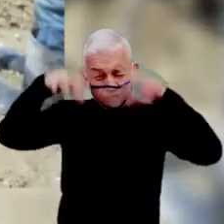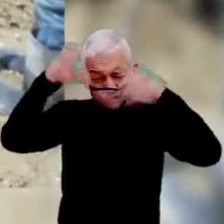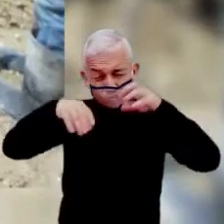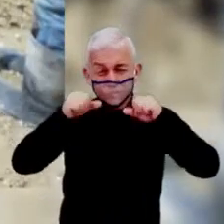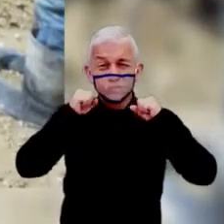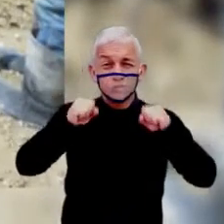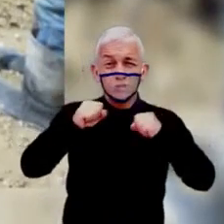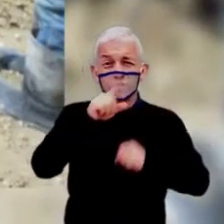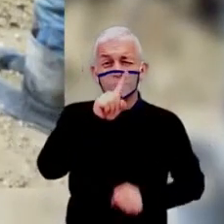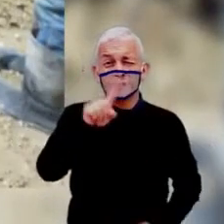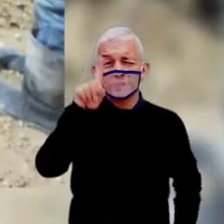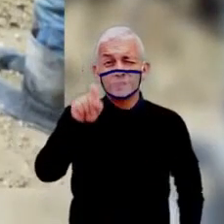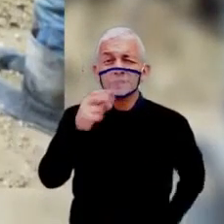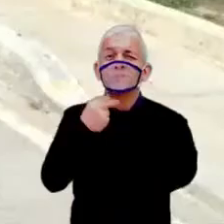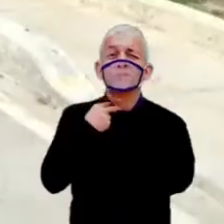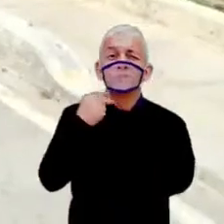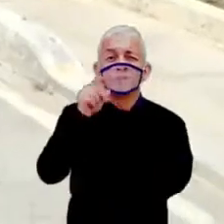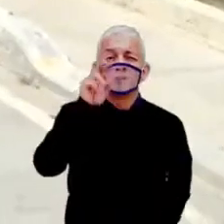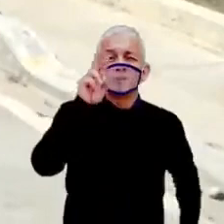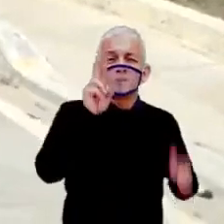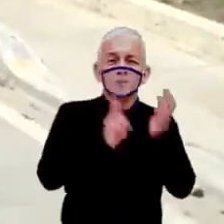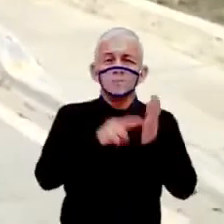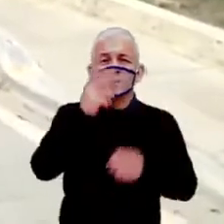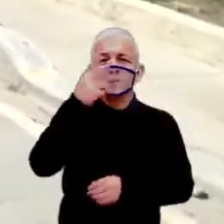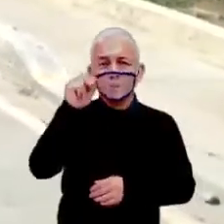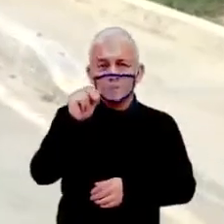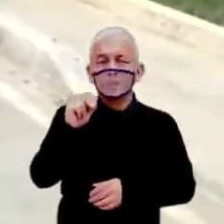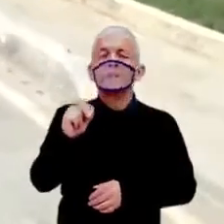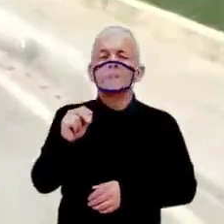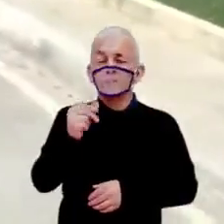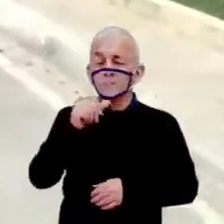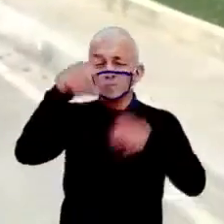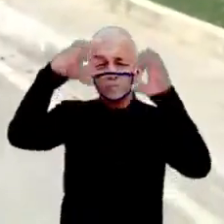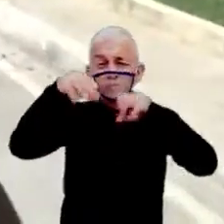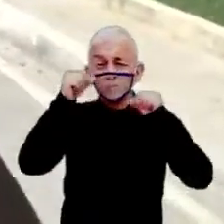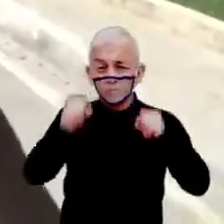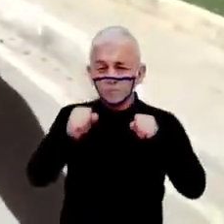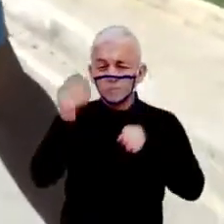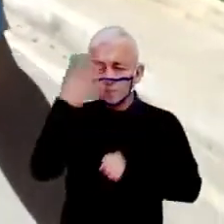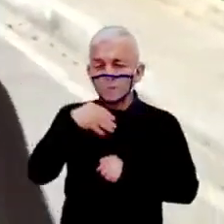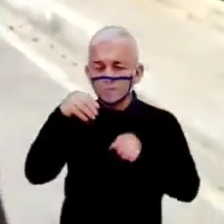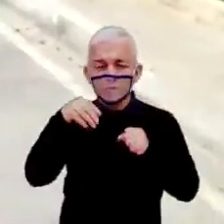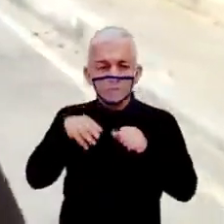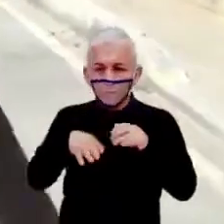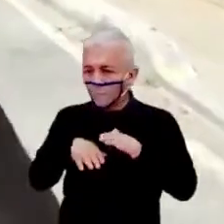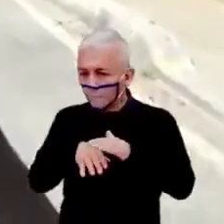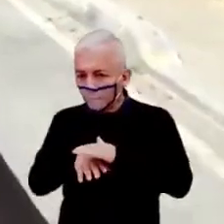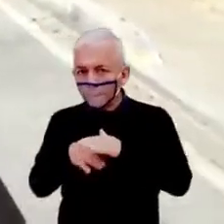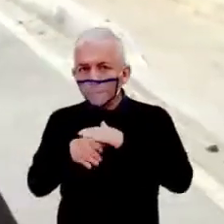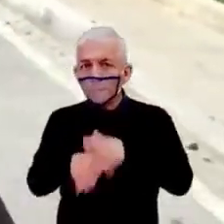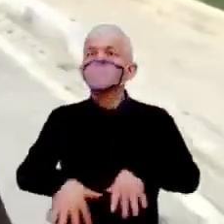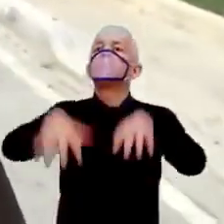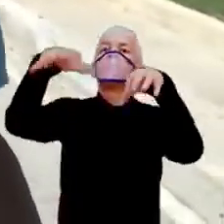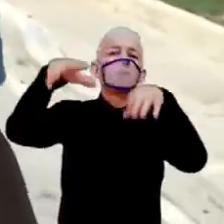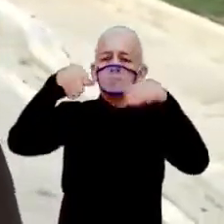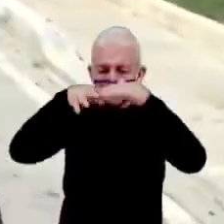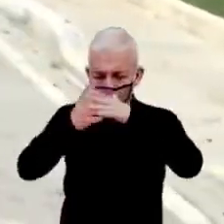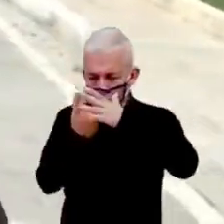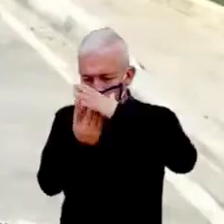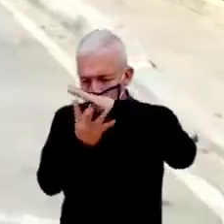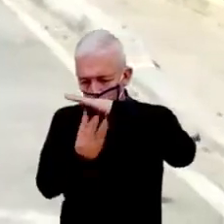día 16 de noviembre del 2020 y ni una gota quedó empozada, totalmente